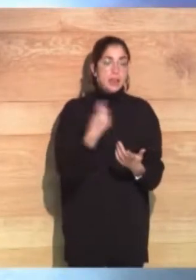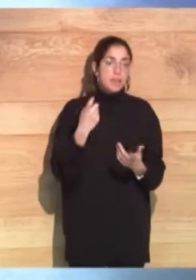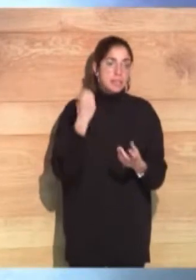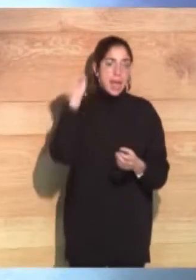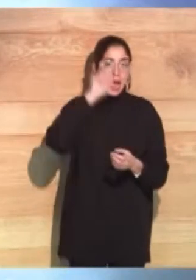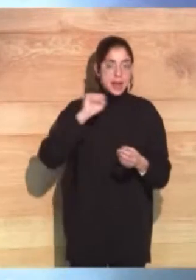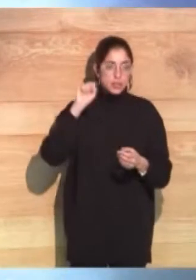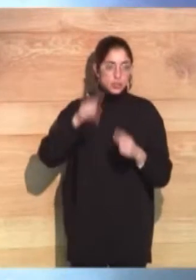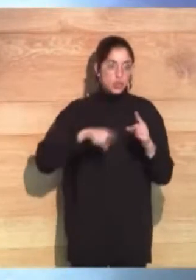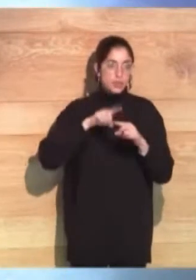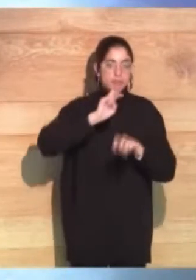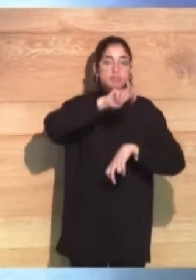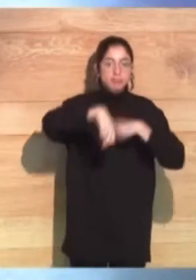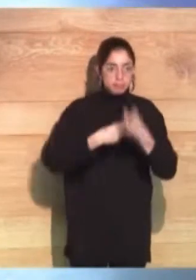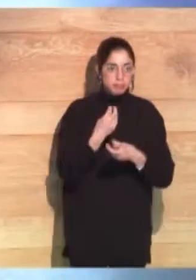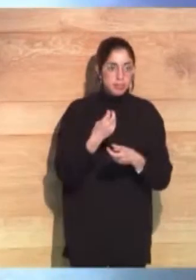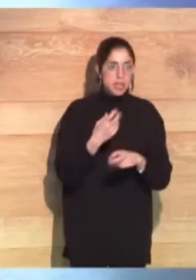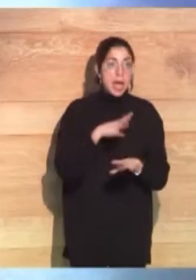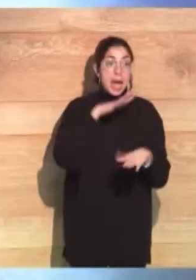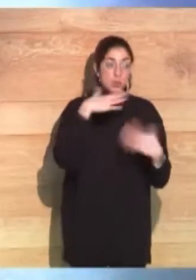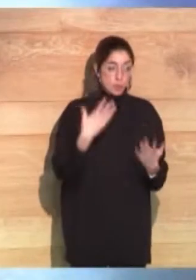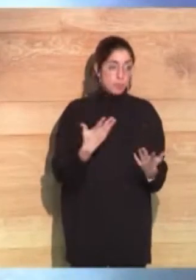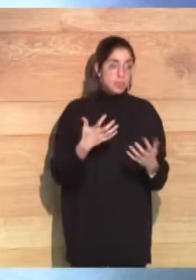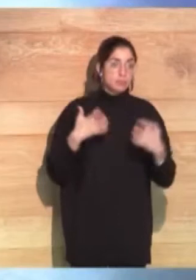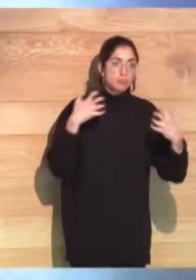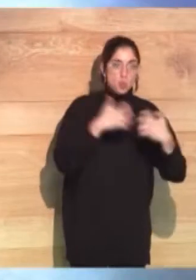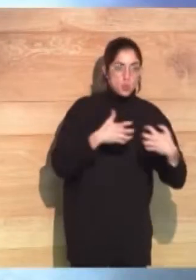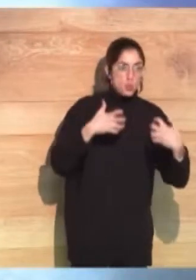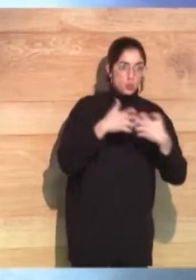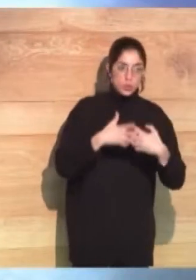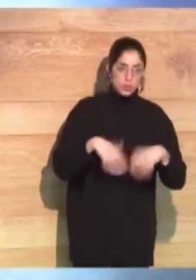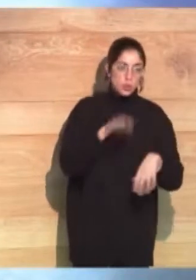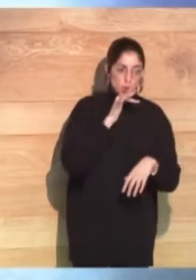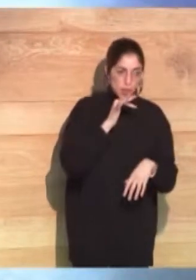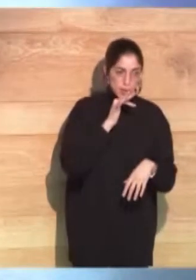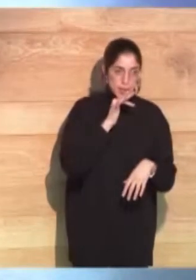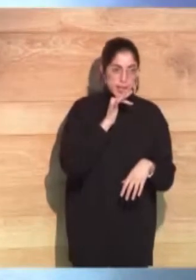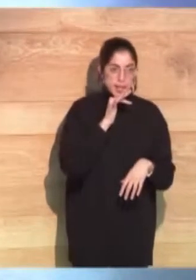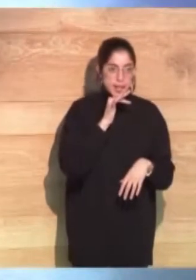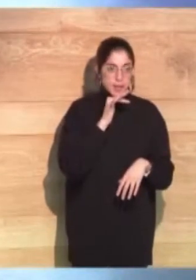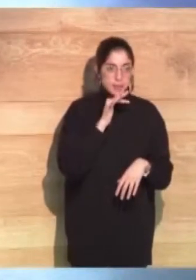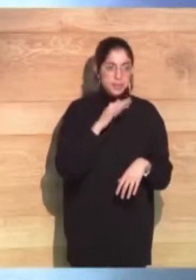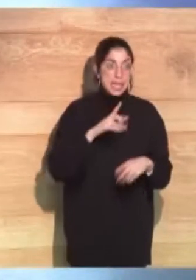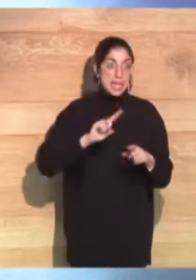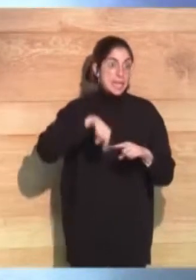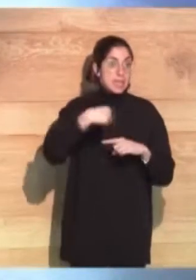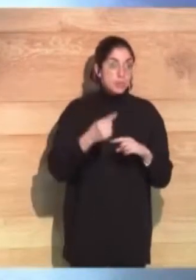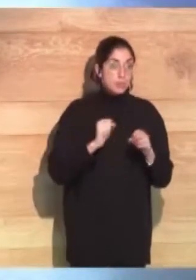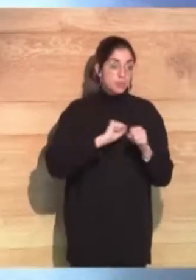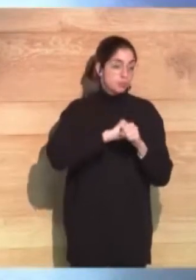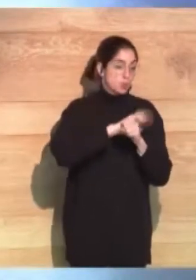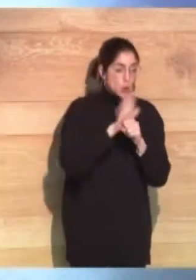Y a día de hoy seguimos luchando. Y después vino la